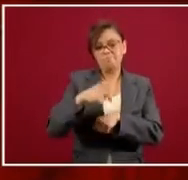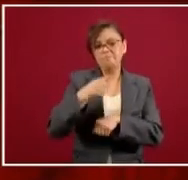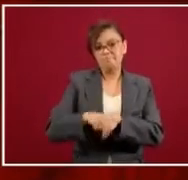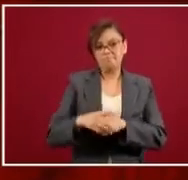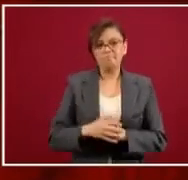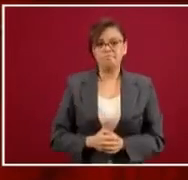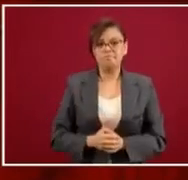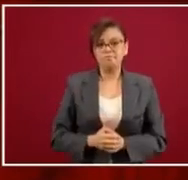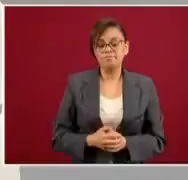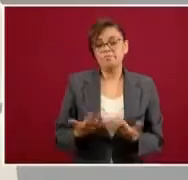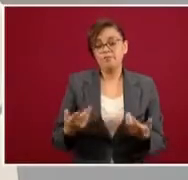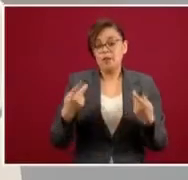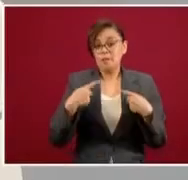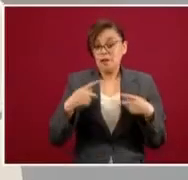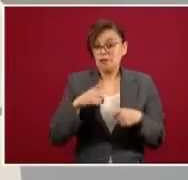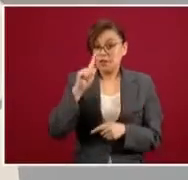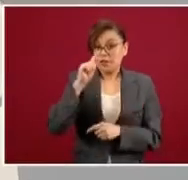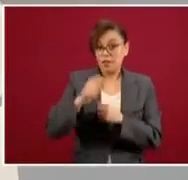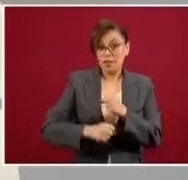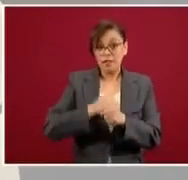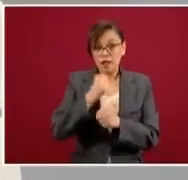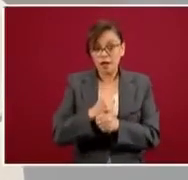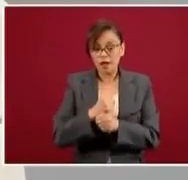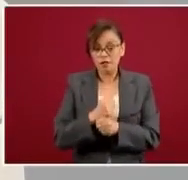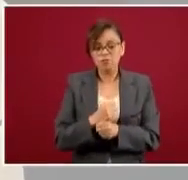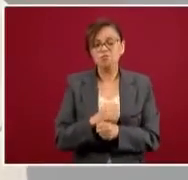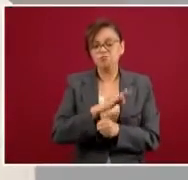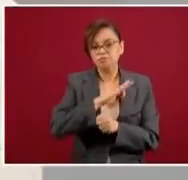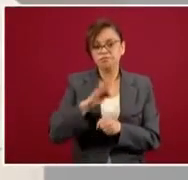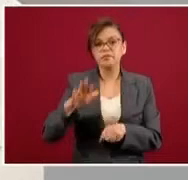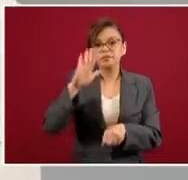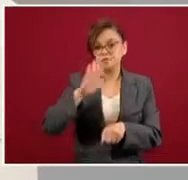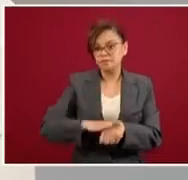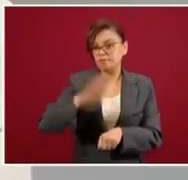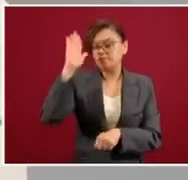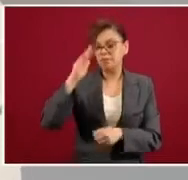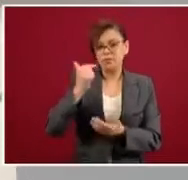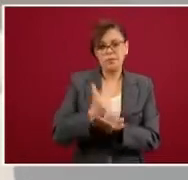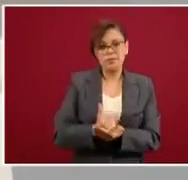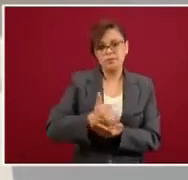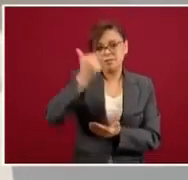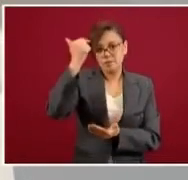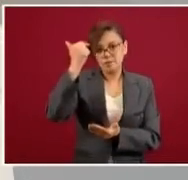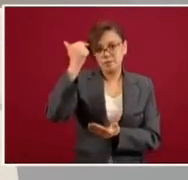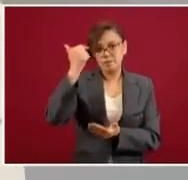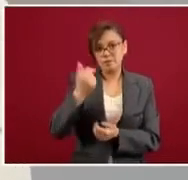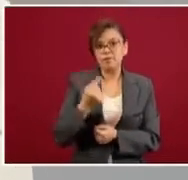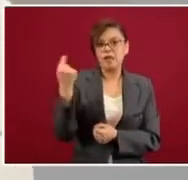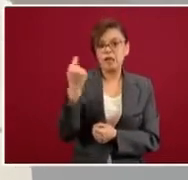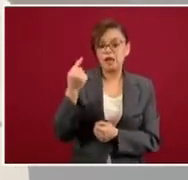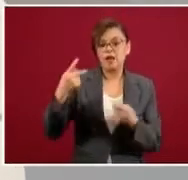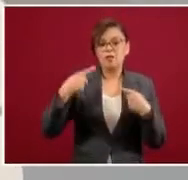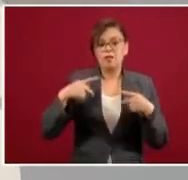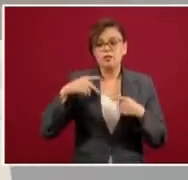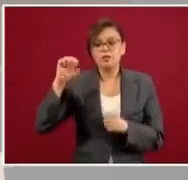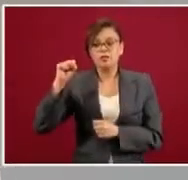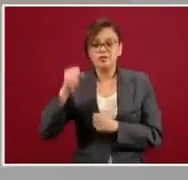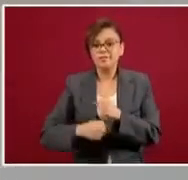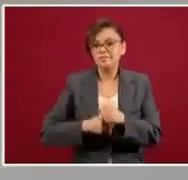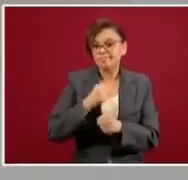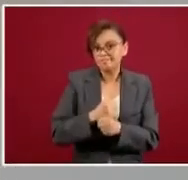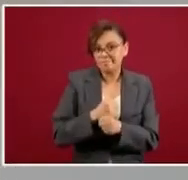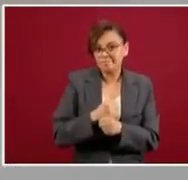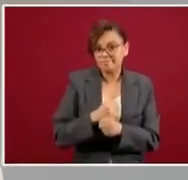de 70 años tiene mayor riesgo de complicaciones que la persona de 60 años. Pero definitivamente la persona